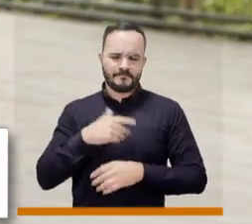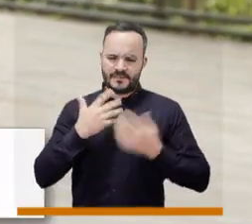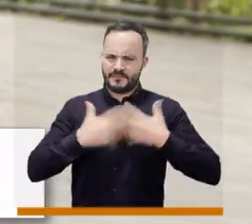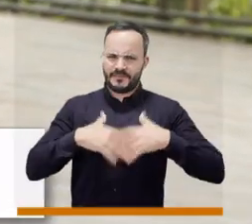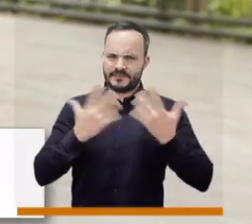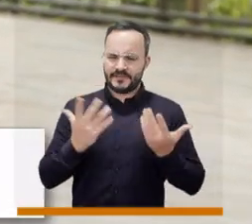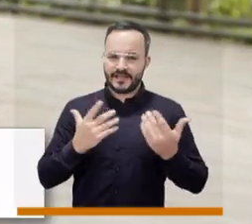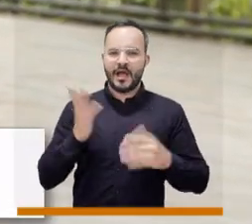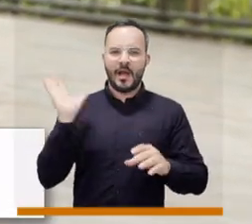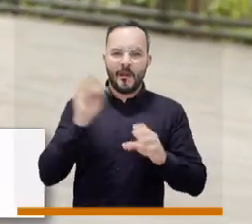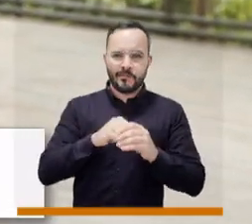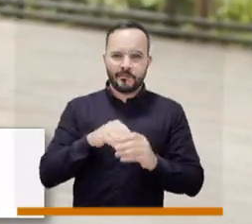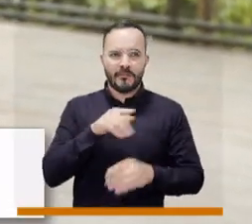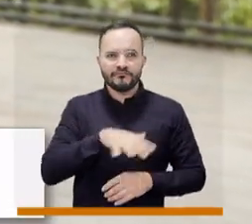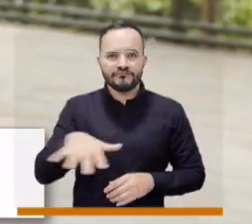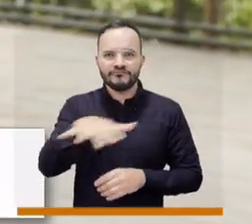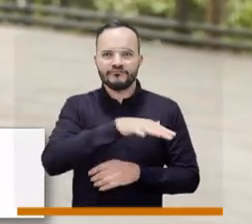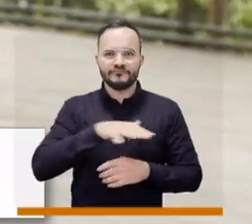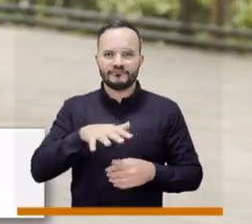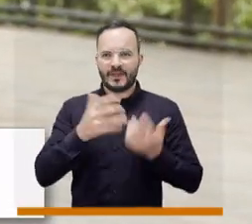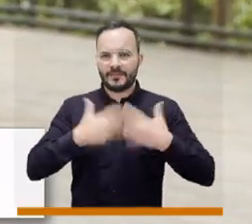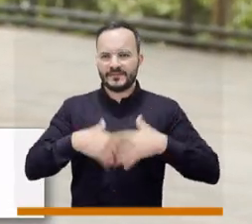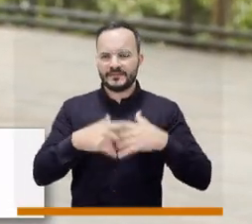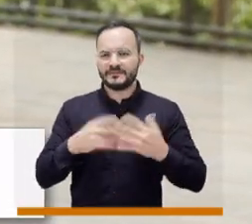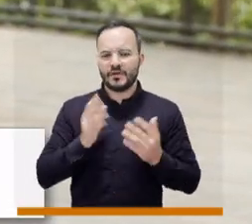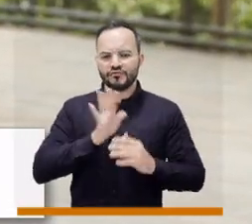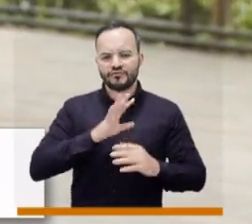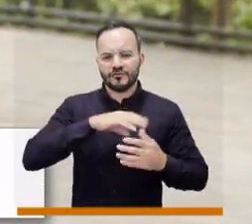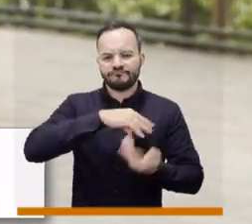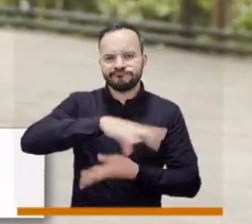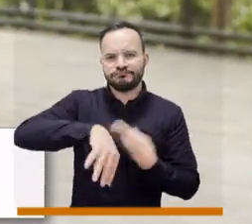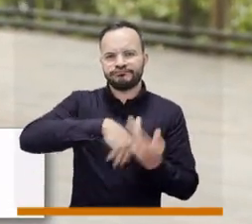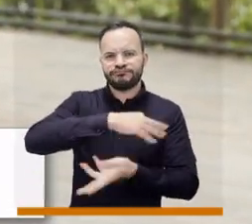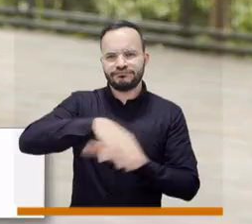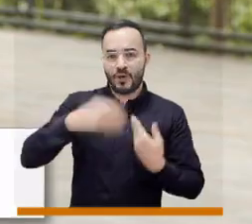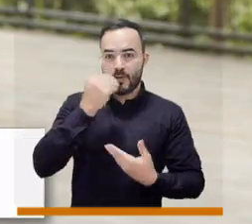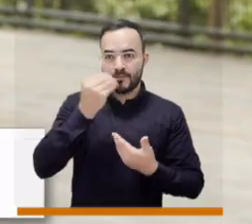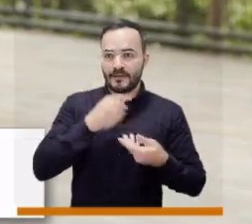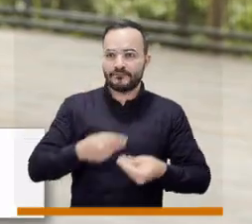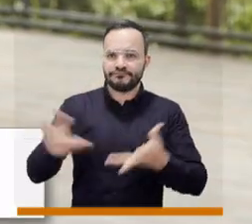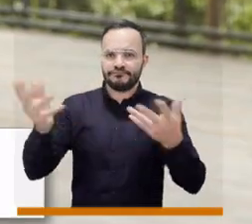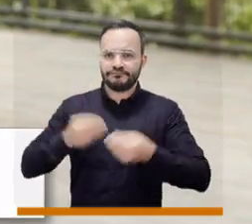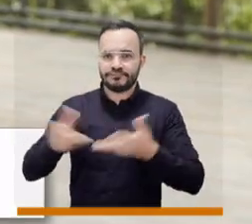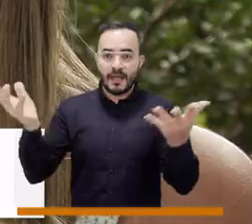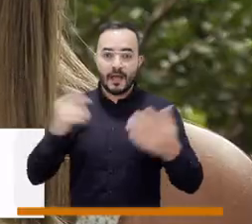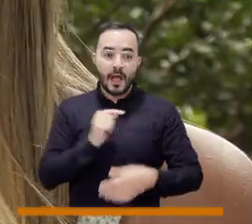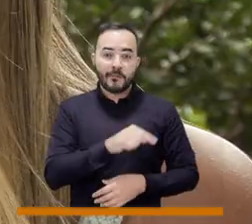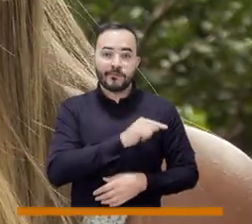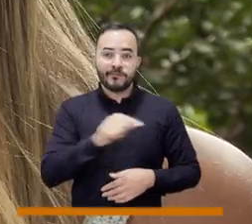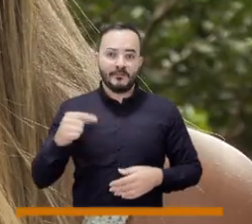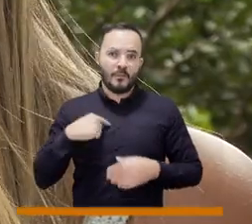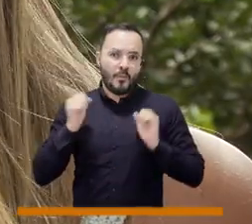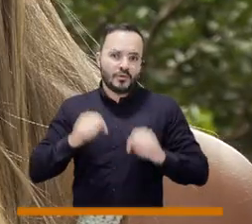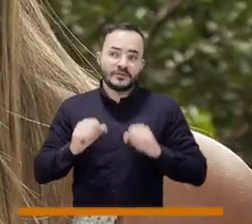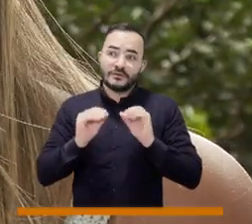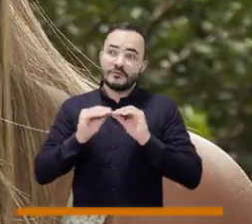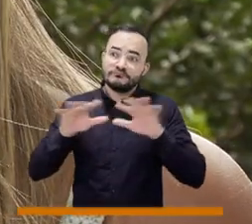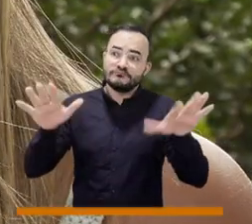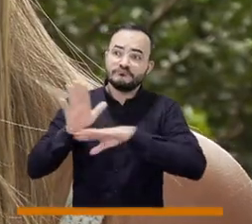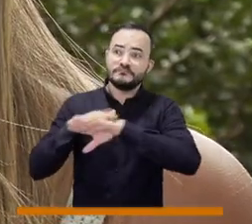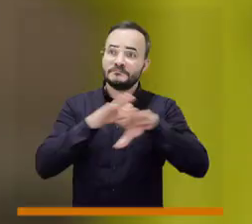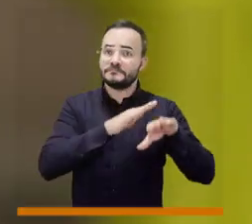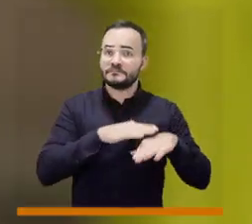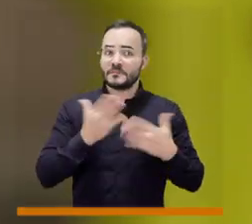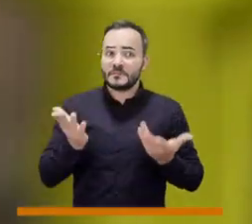la industria de alimentos a anunciar todos aquellos alimentos que están en riesgo a desperdiciarse. Los ponen en nuestro